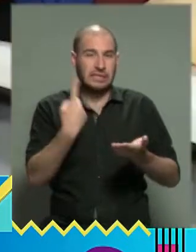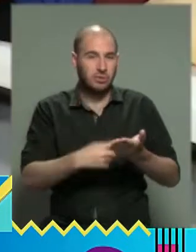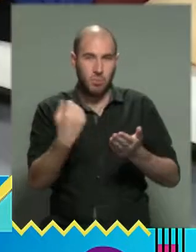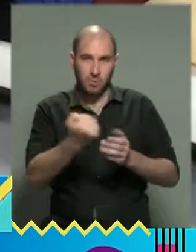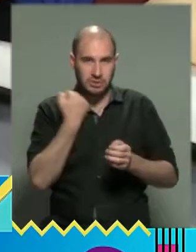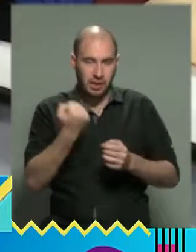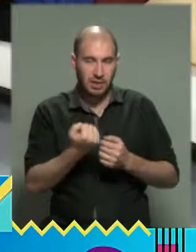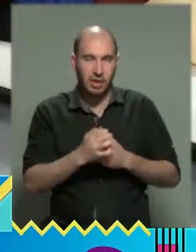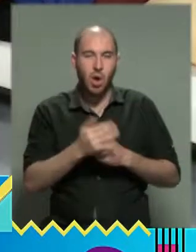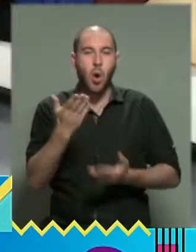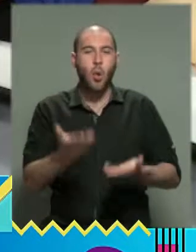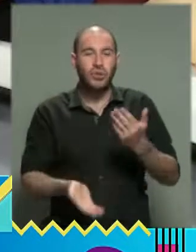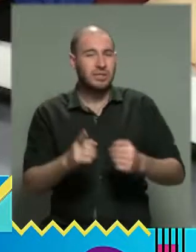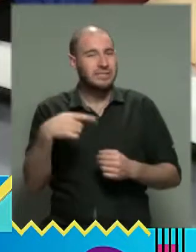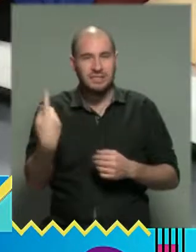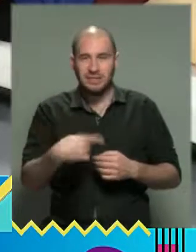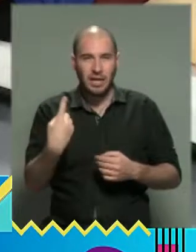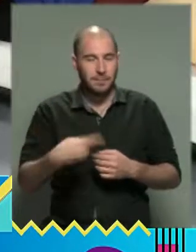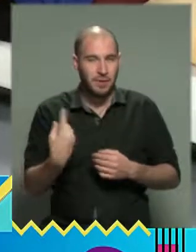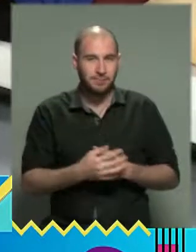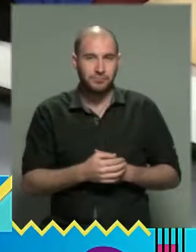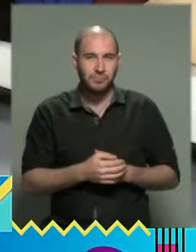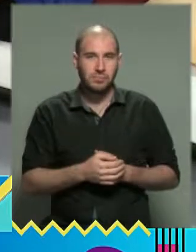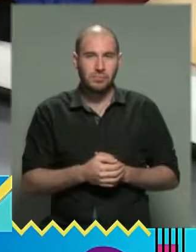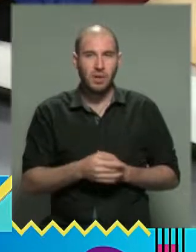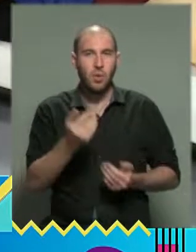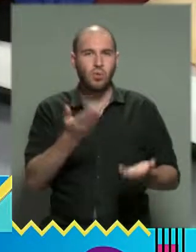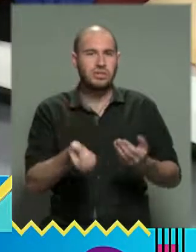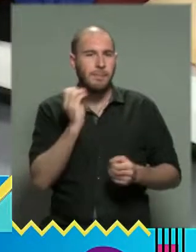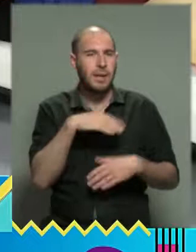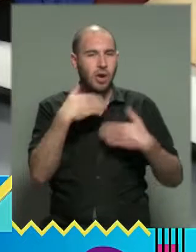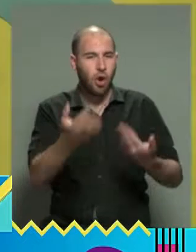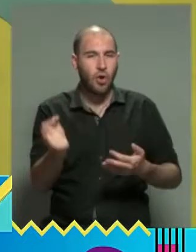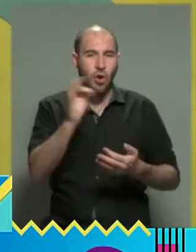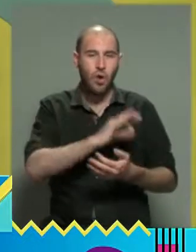coyunturales, una justicia permanente. Es decir, la mejor justicia o la mejor